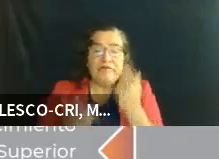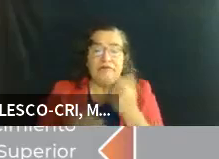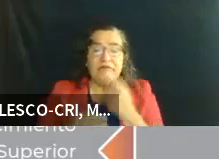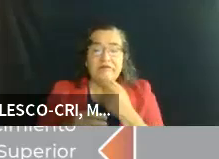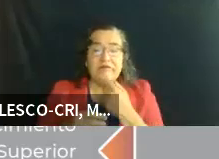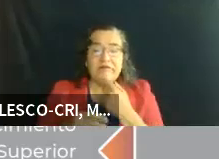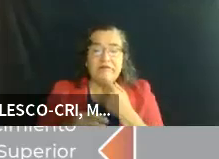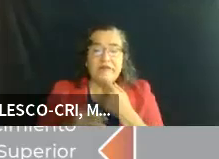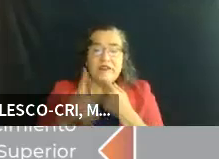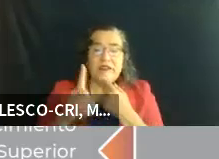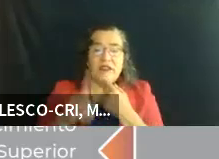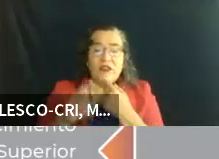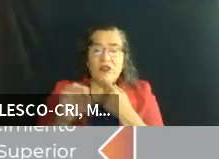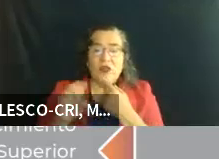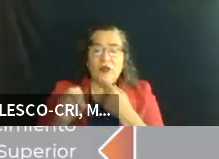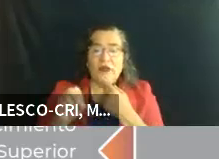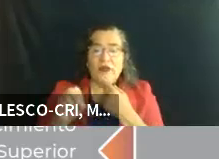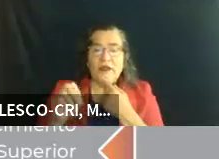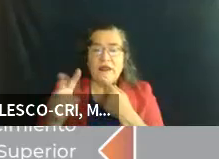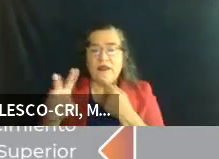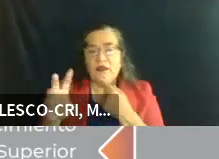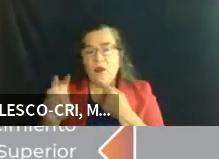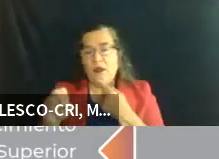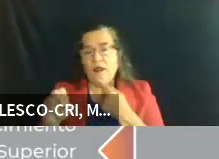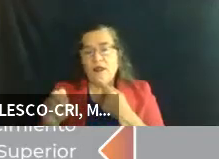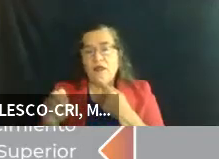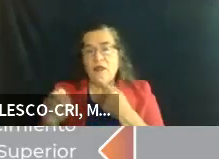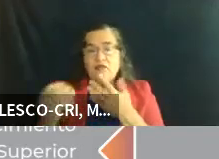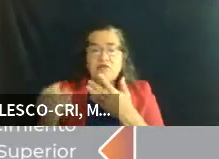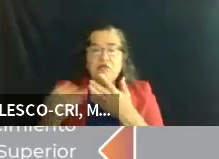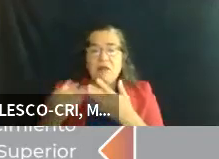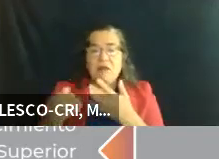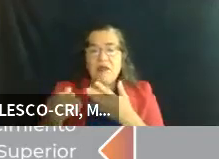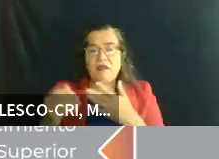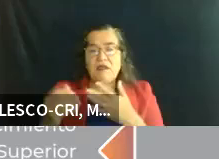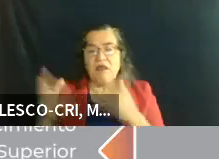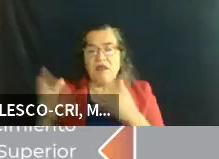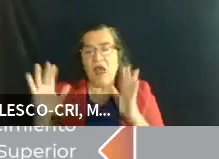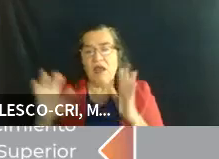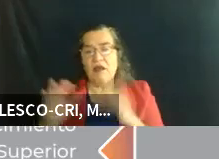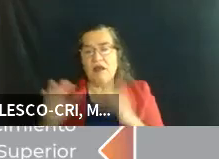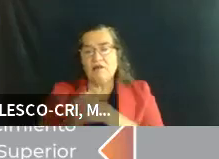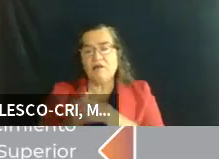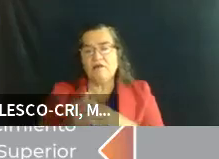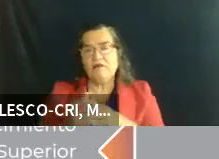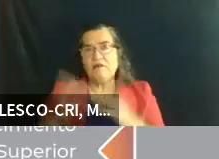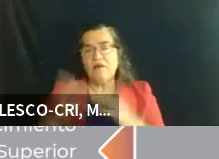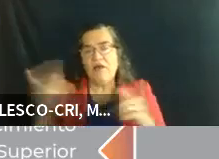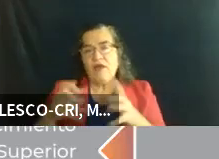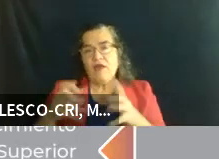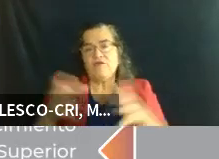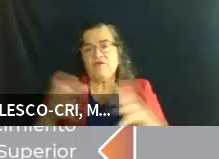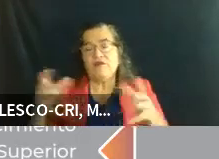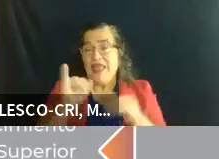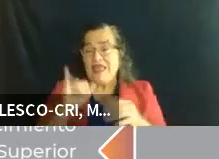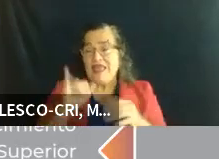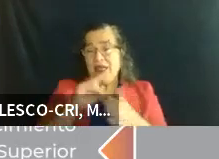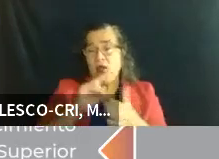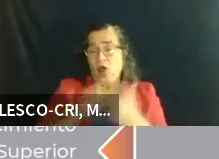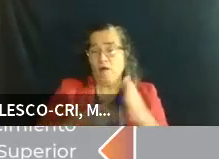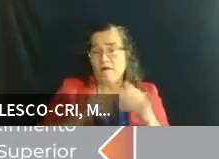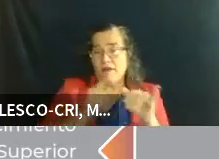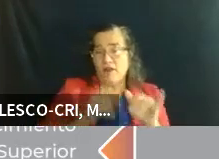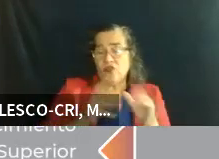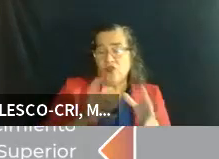la fecha esto debe haber incrementado. En cualquier caso, esta convención, esta intencionalidad